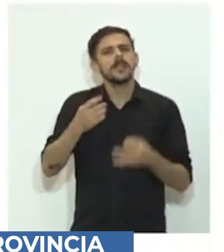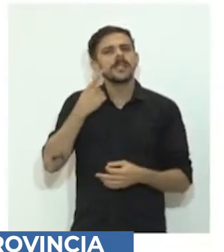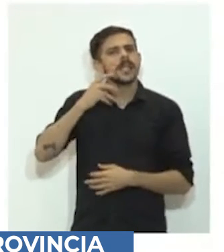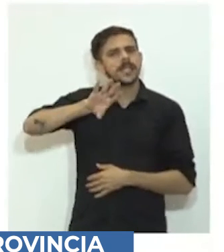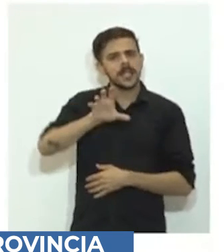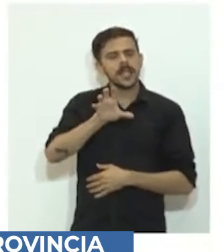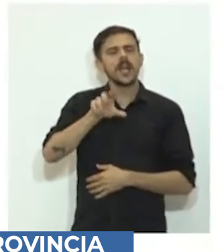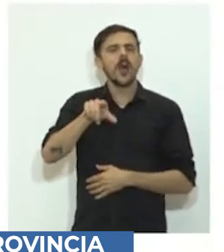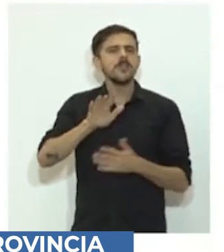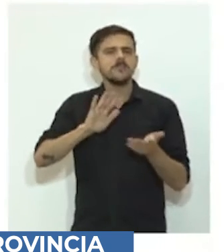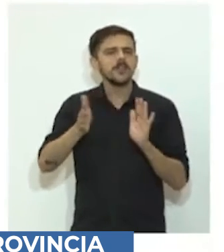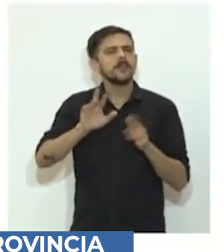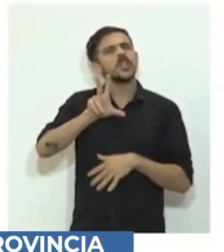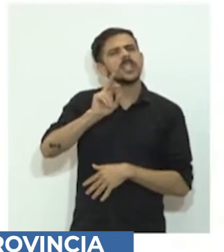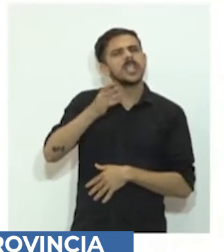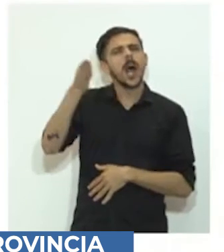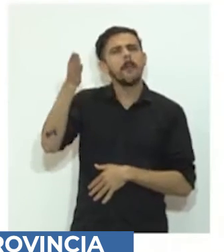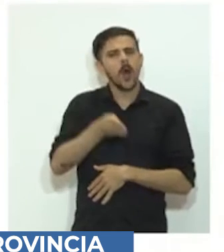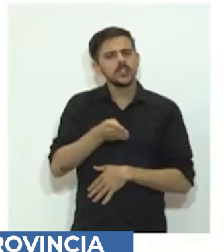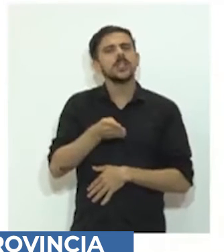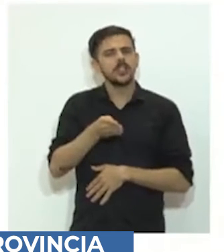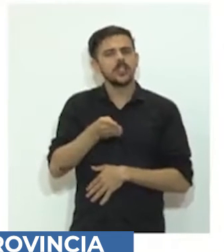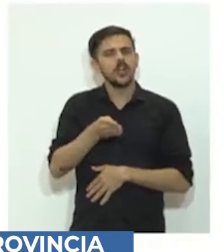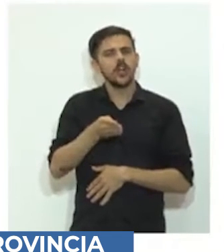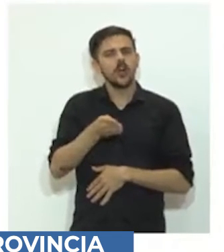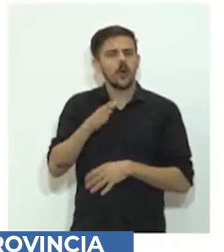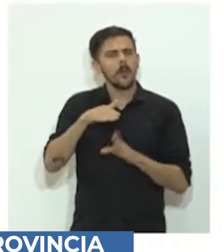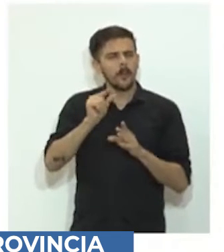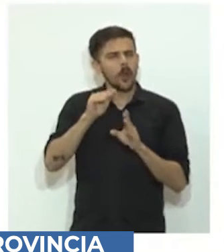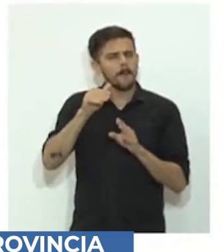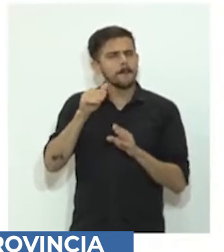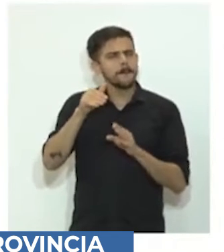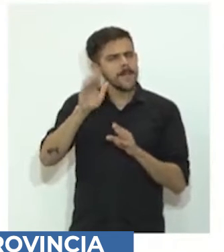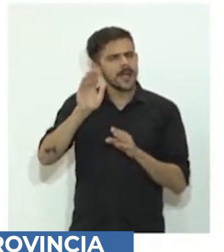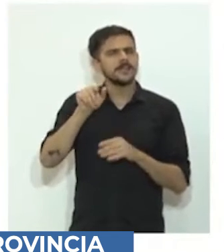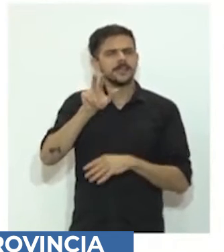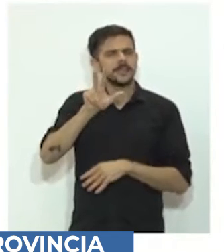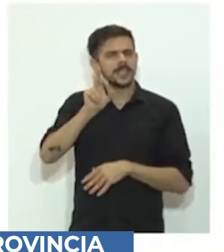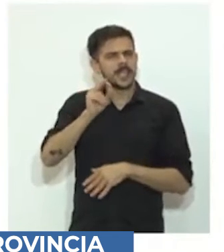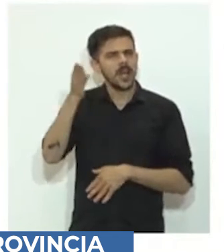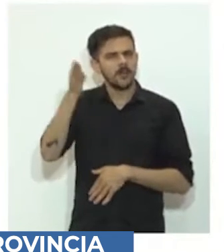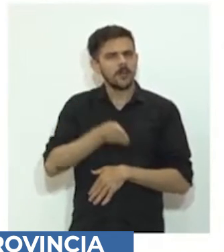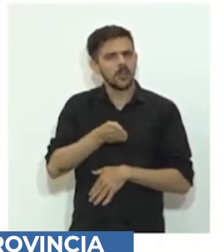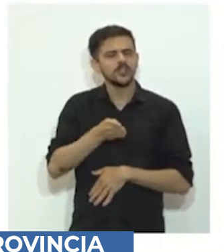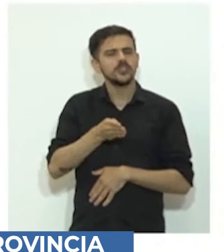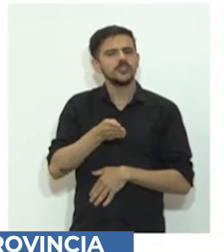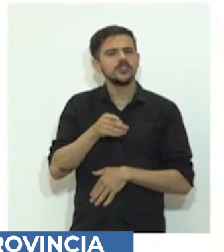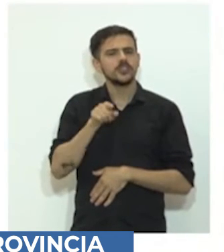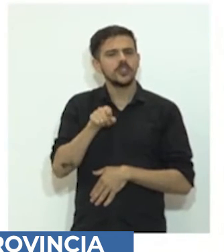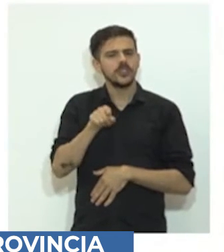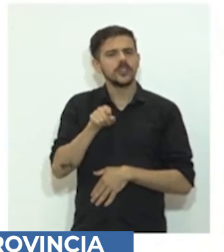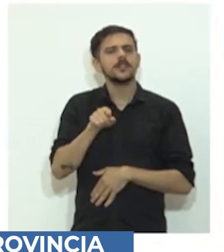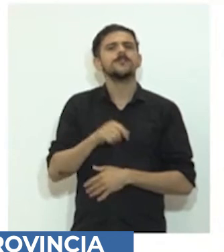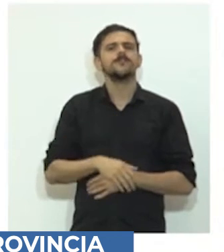aproximadamente un 30 por ciento un poco más del 30 por ciento de este número de